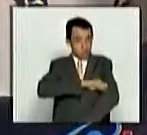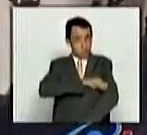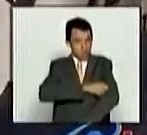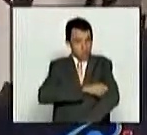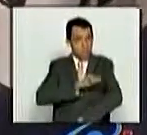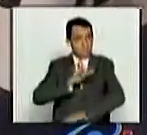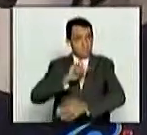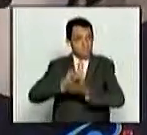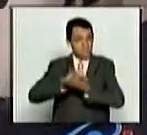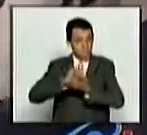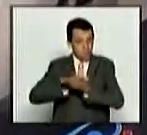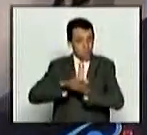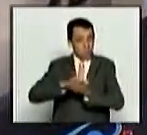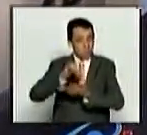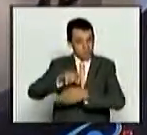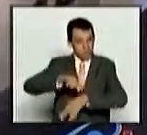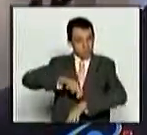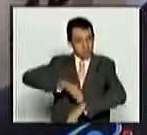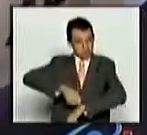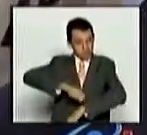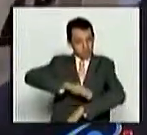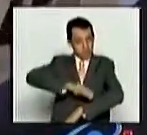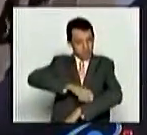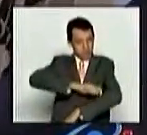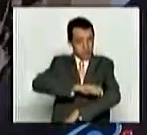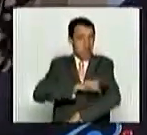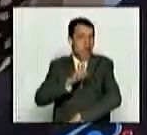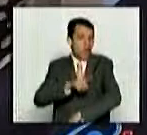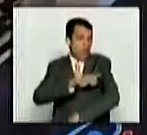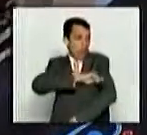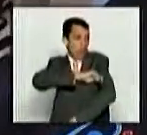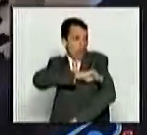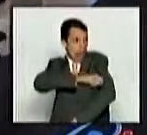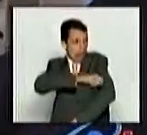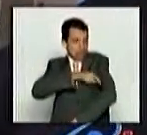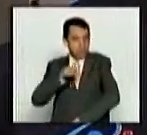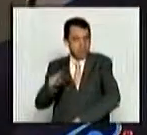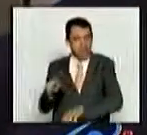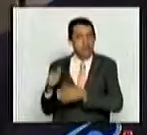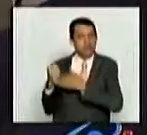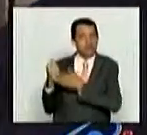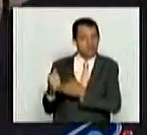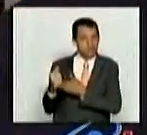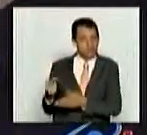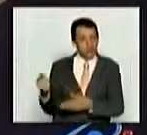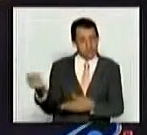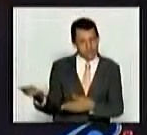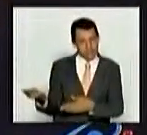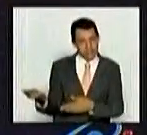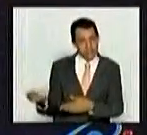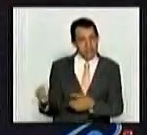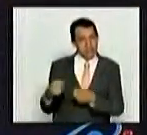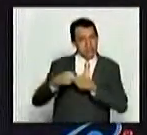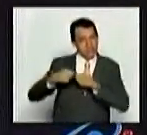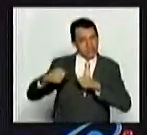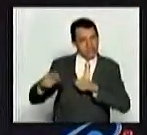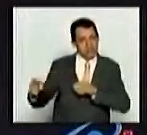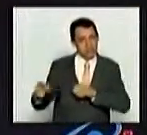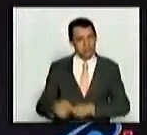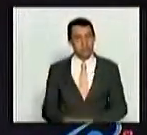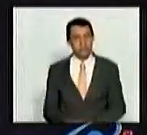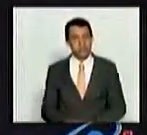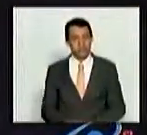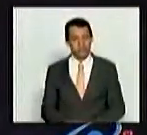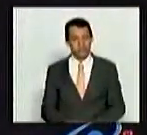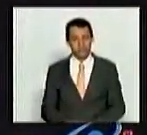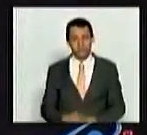de desmembramiento, un movimiento de desmembramiento para ayudar a liberar toda esa tensión que se está generando a nivel lumbar. José va a